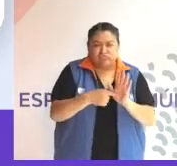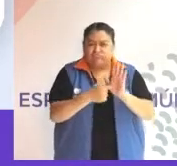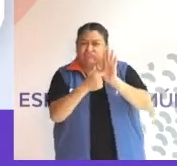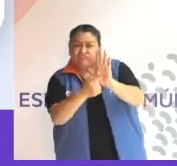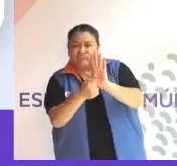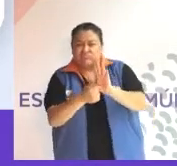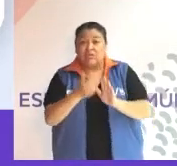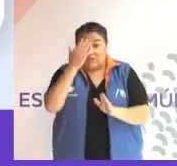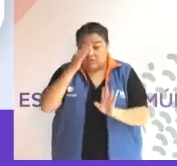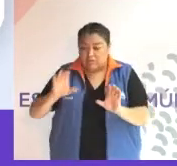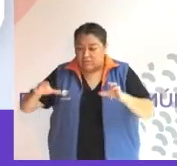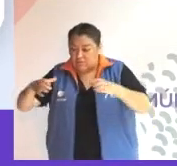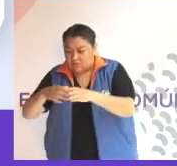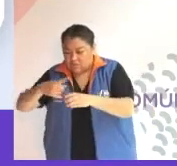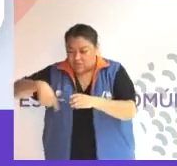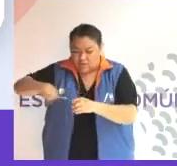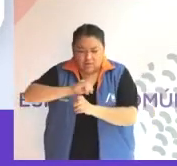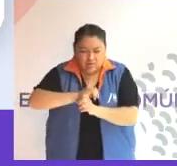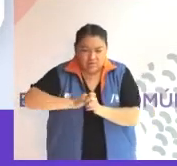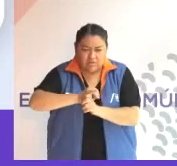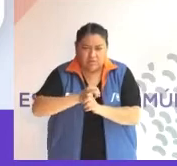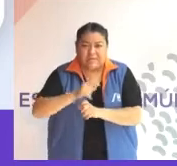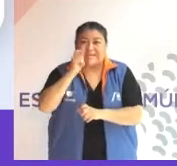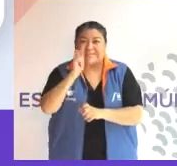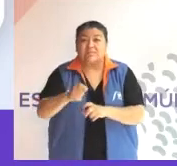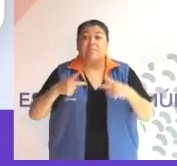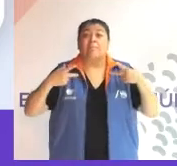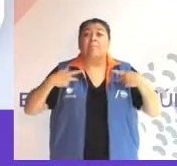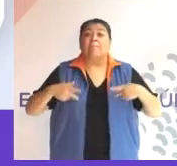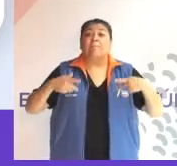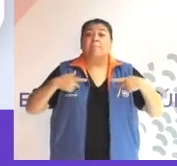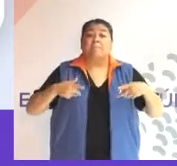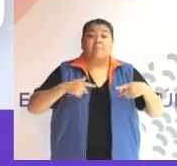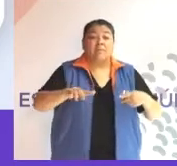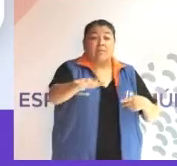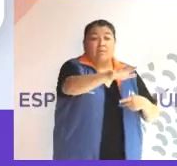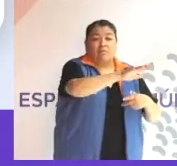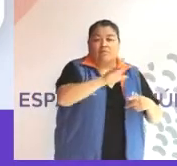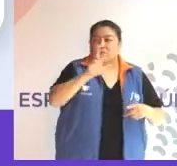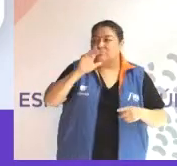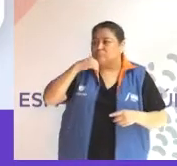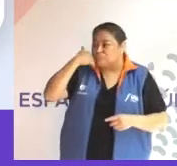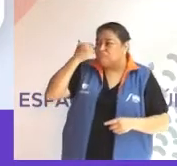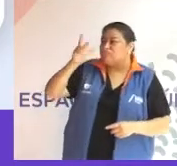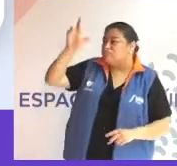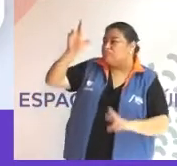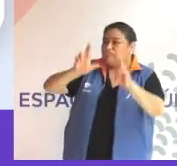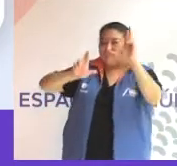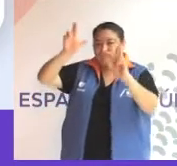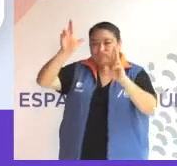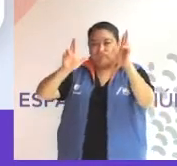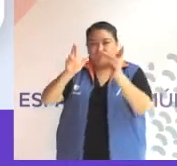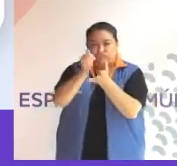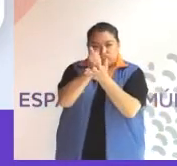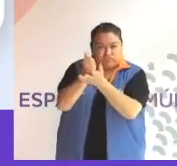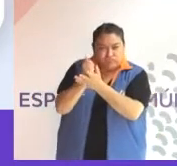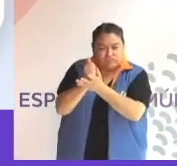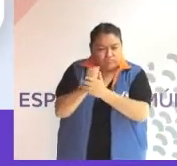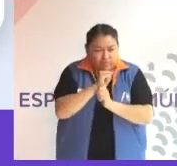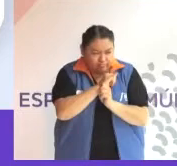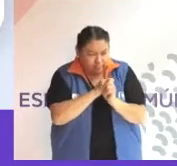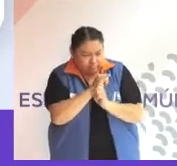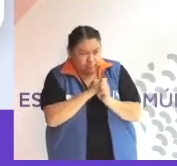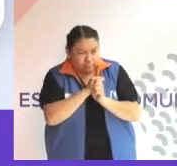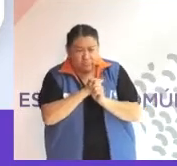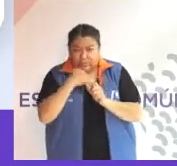centro cuando empezamos era investigación sobre la actividad voluntaria de la gente. Y ahorita la pregunta, no sé si vamos a empezar ya